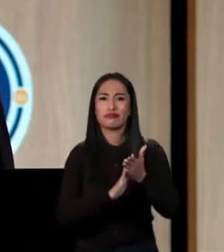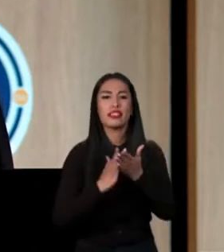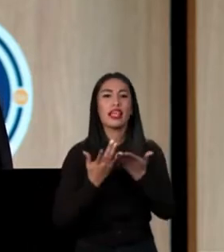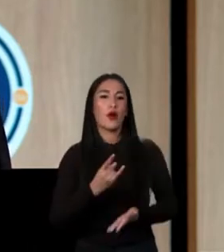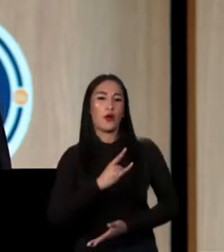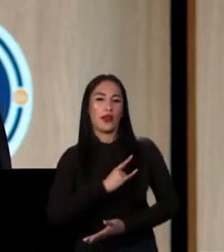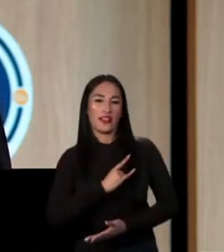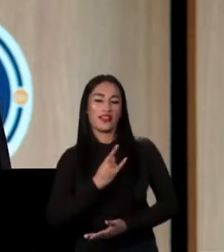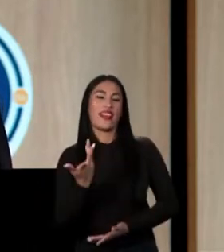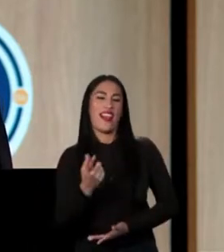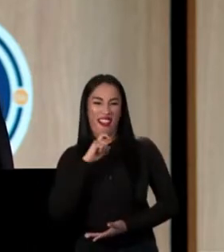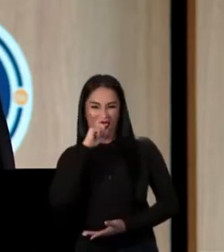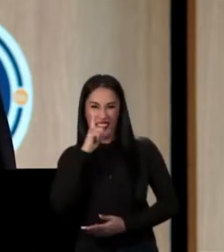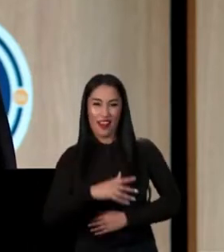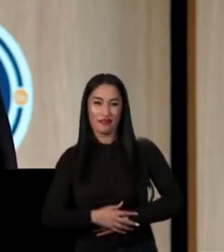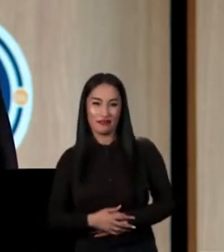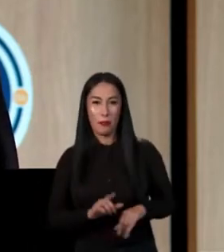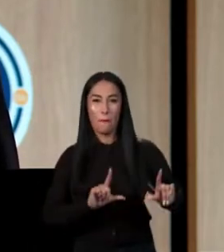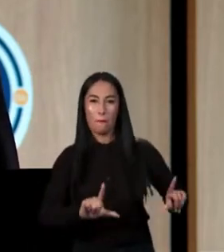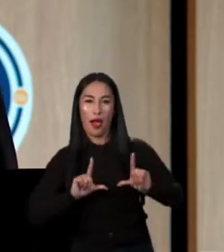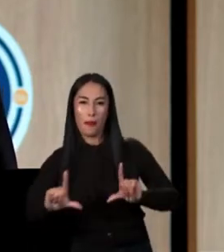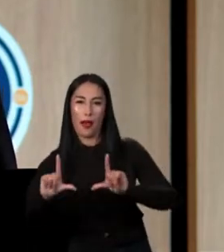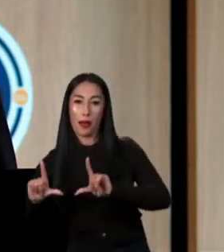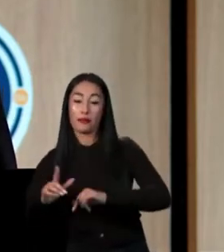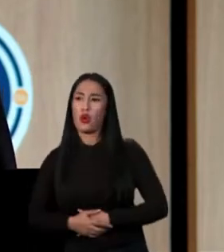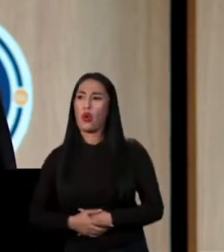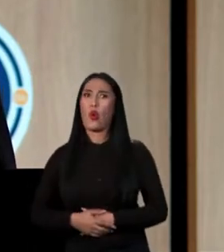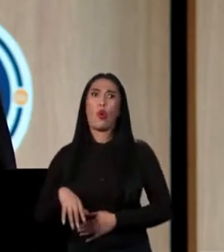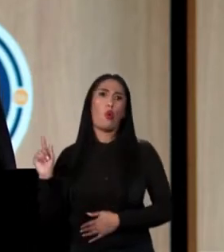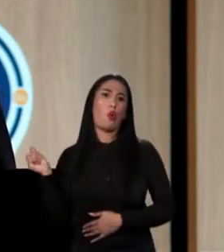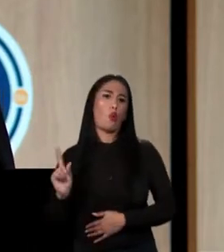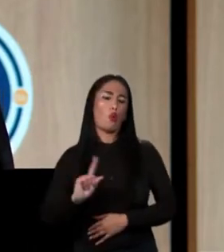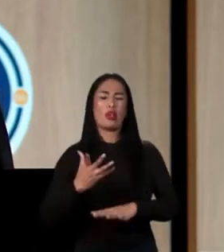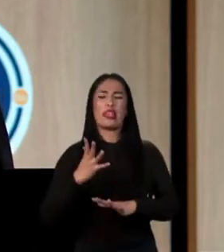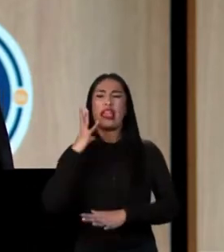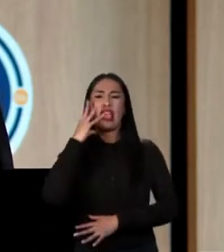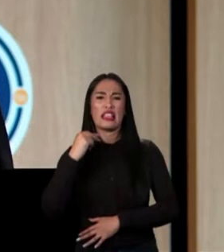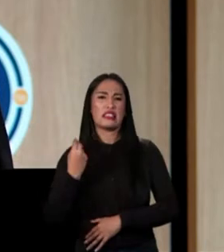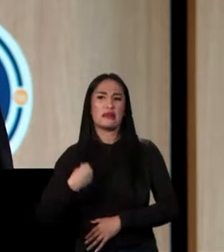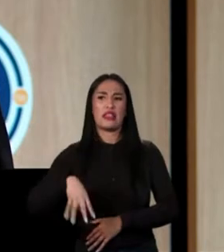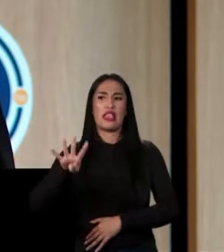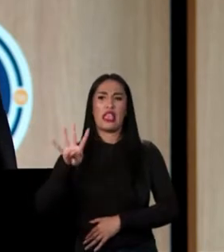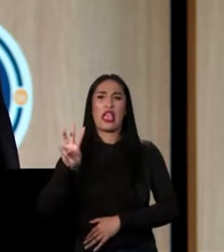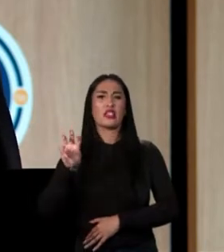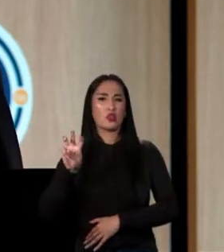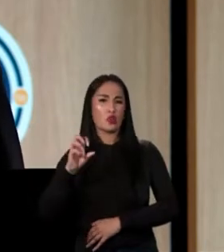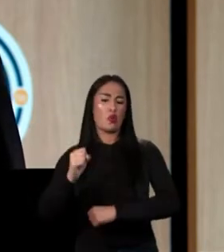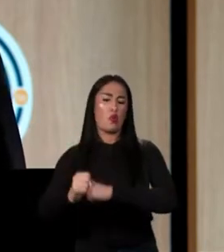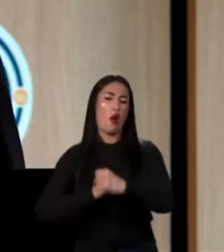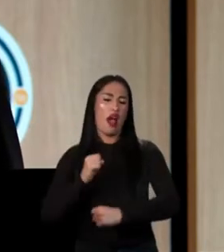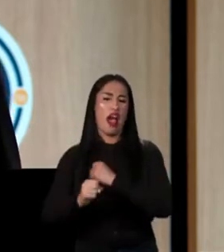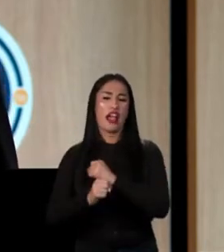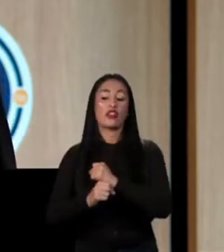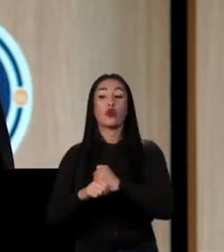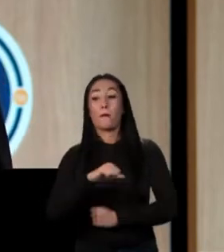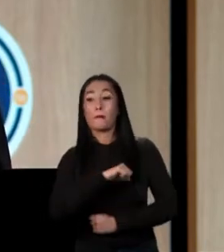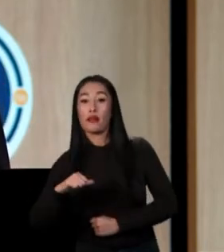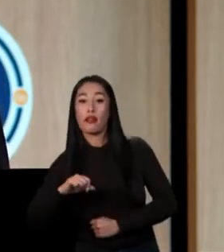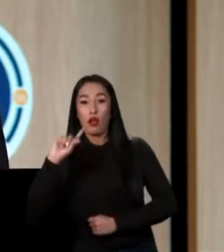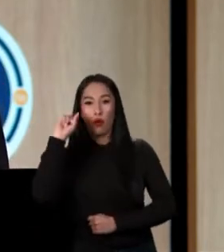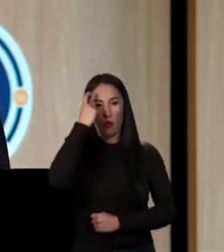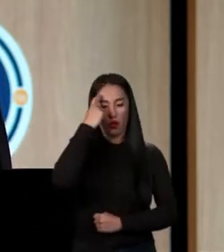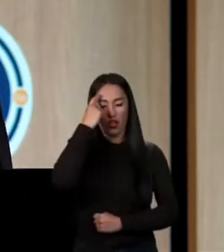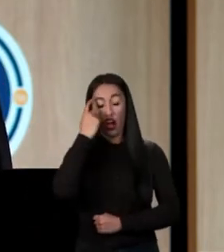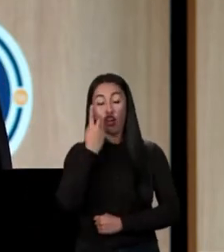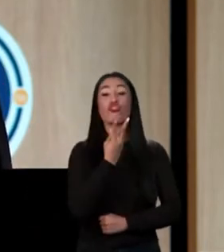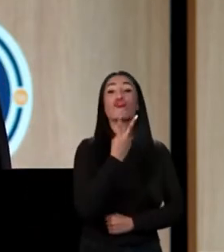universidad javeriana cuenta con una amplia experiencia de más de 18 años en el sector público y privado 12 años de ellos